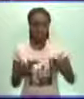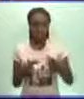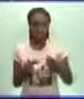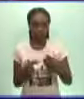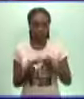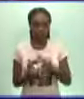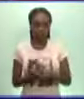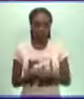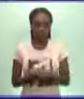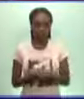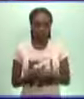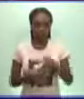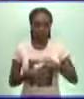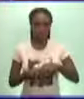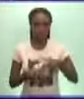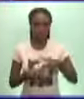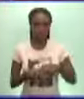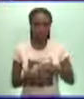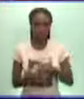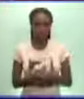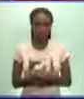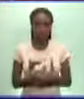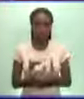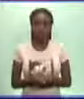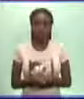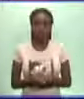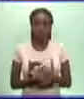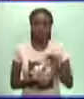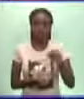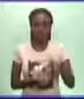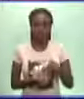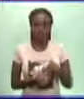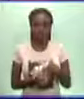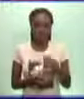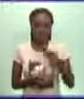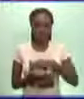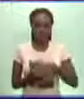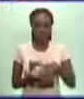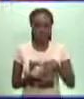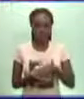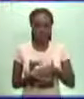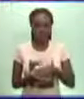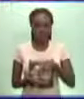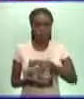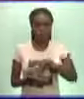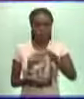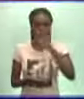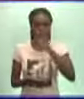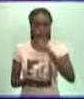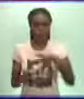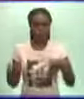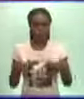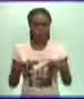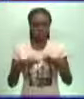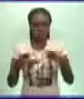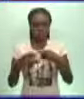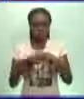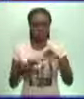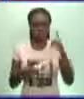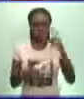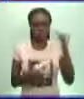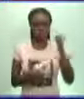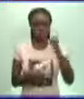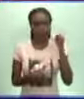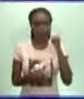Fundación de La Habana. Sí, esta celebración ocurrió en la escalinata del Capitolio Nacional. Si están preparados, pues